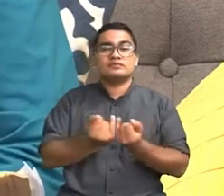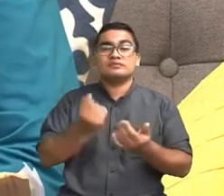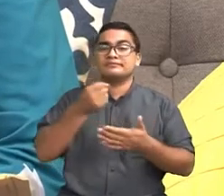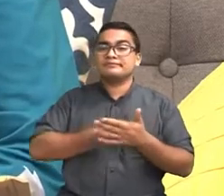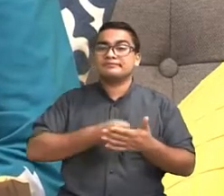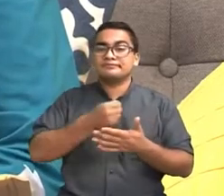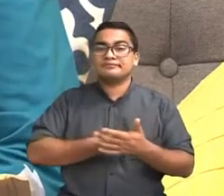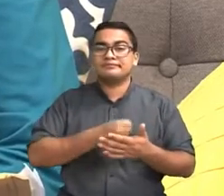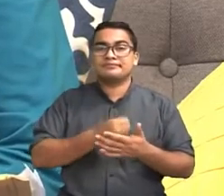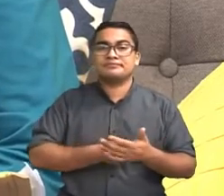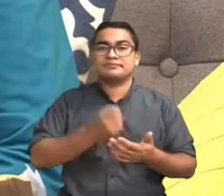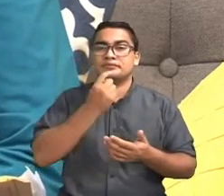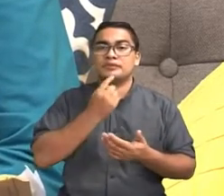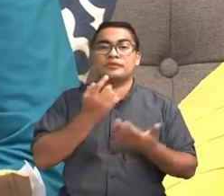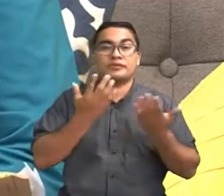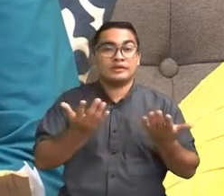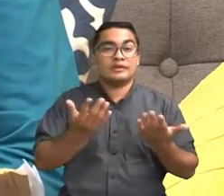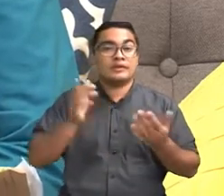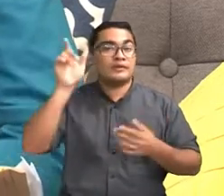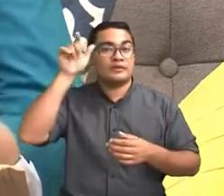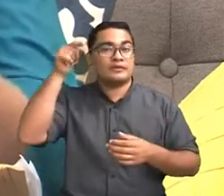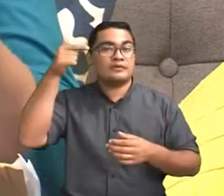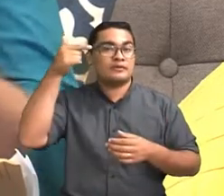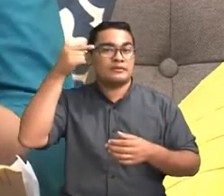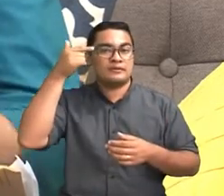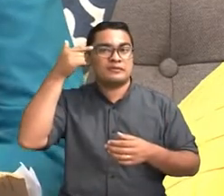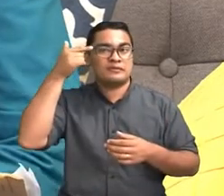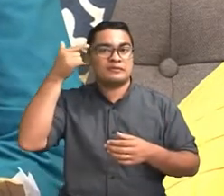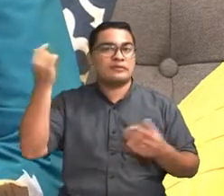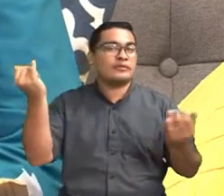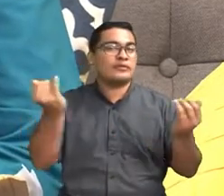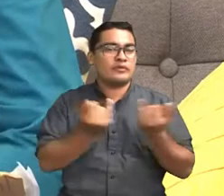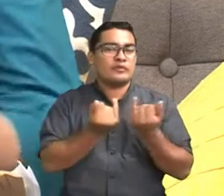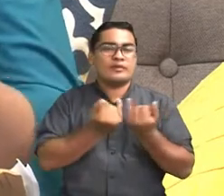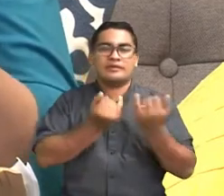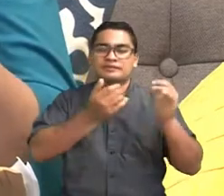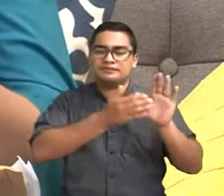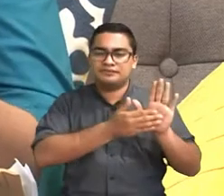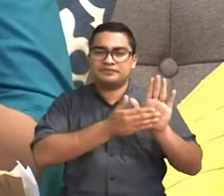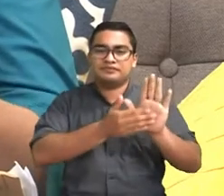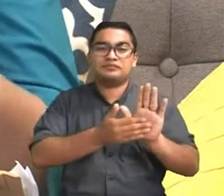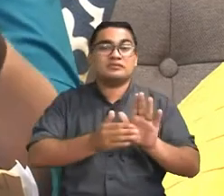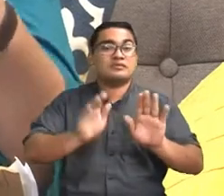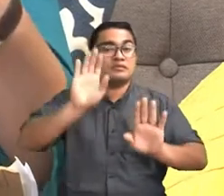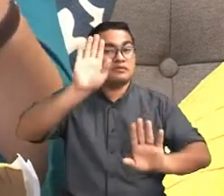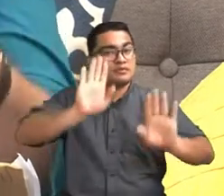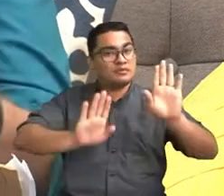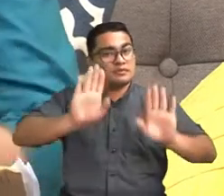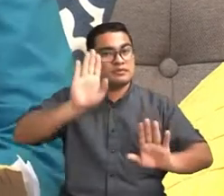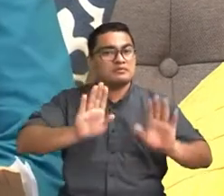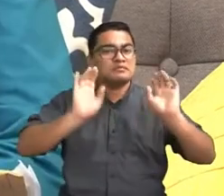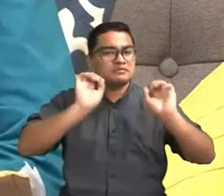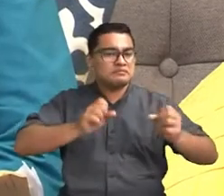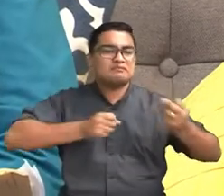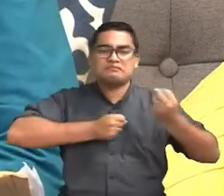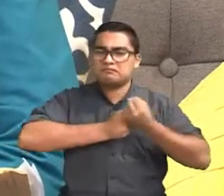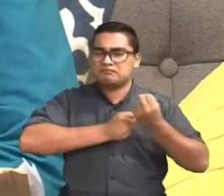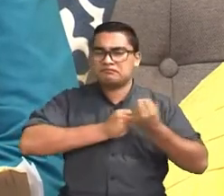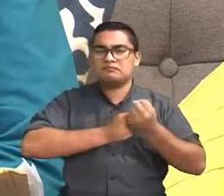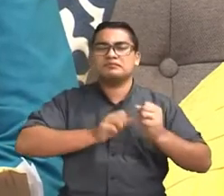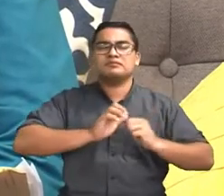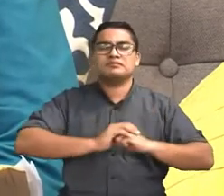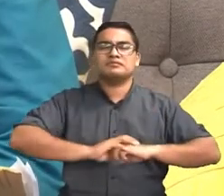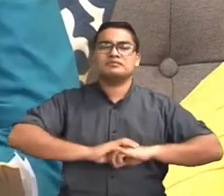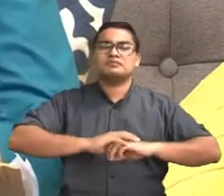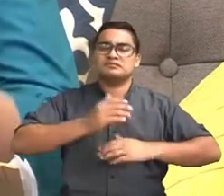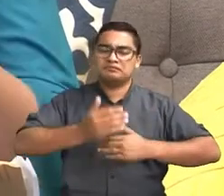cual nuestro gobierno, desde el modelo, ¿verdad?, de participación, de complementariedad, pues ha